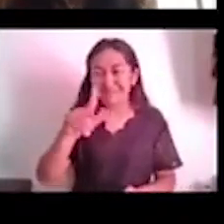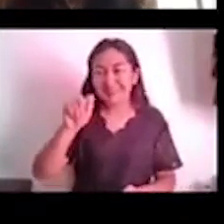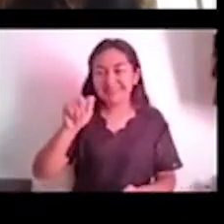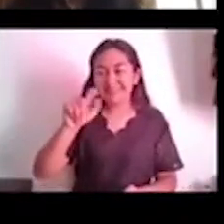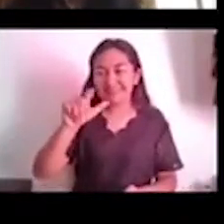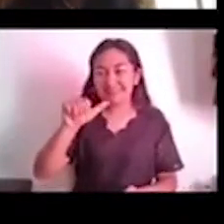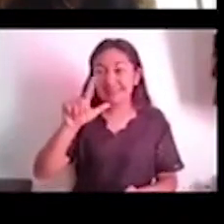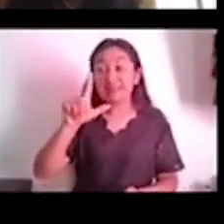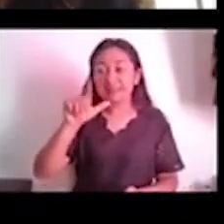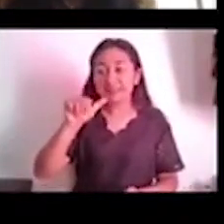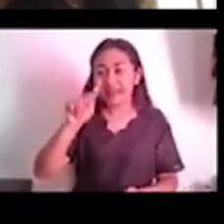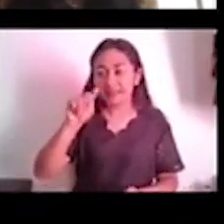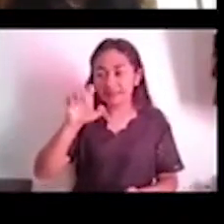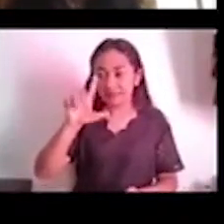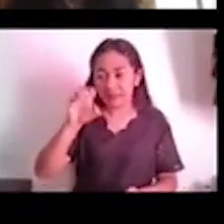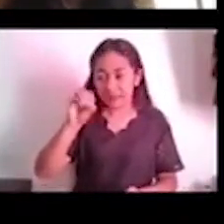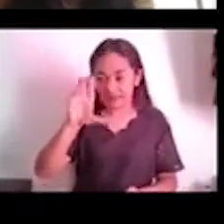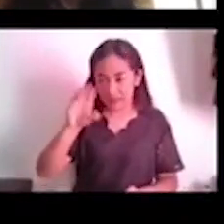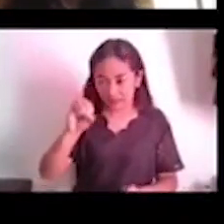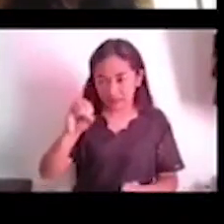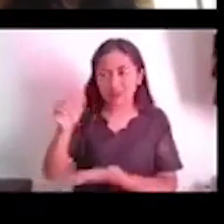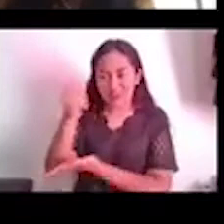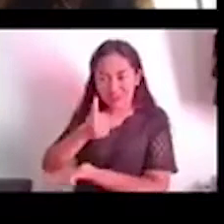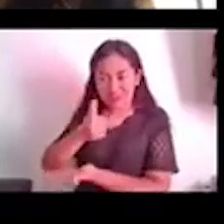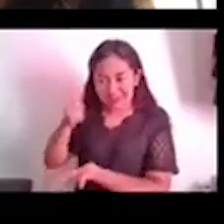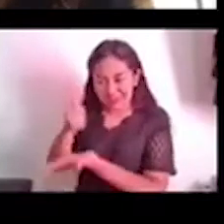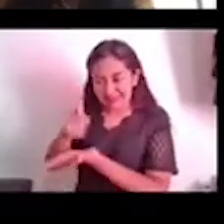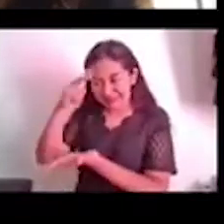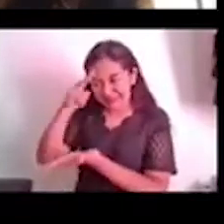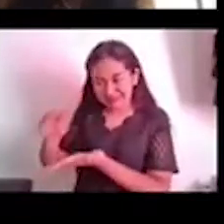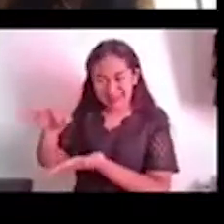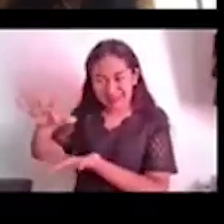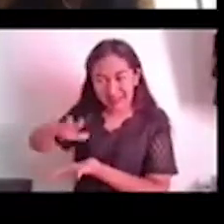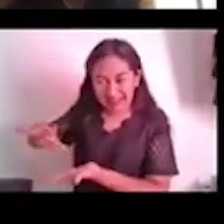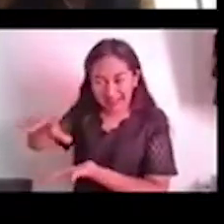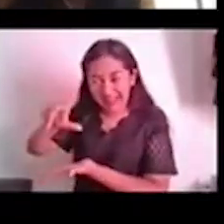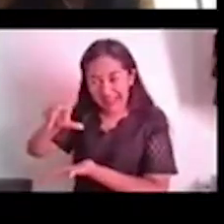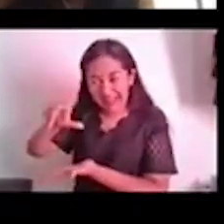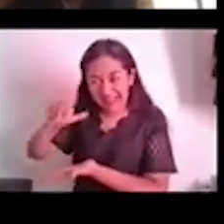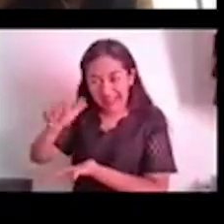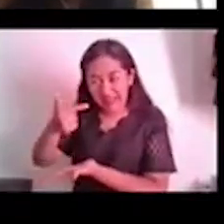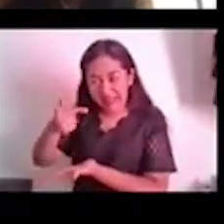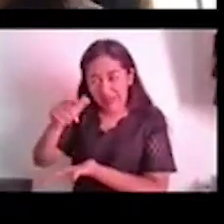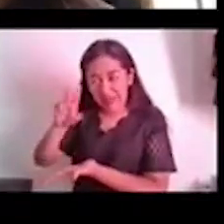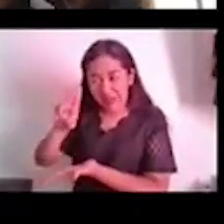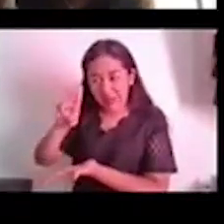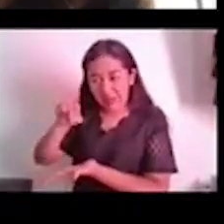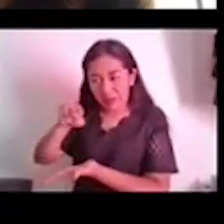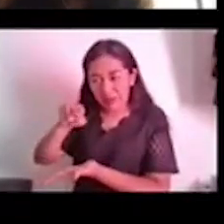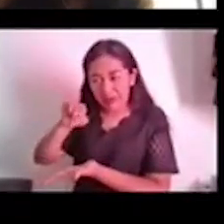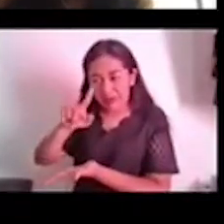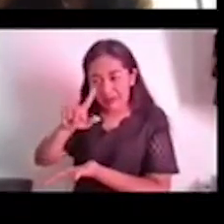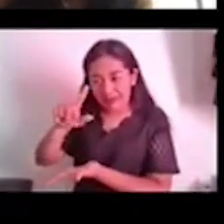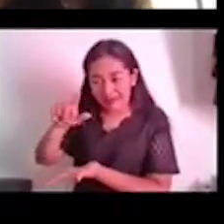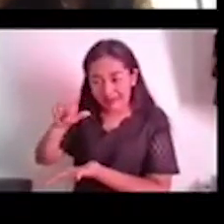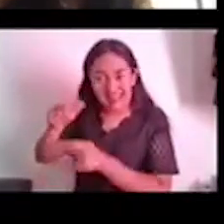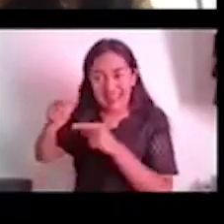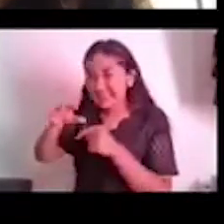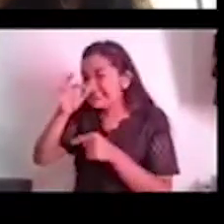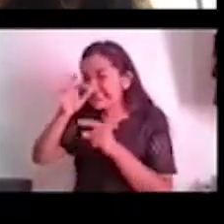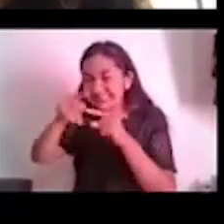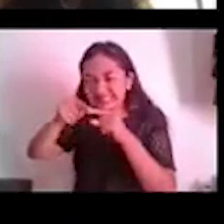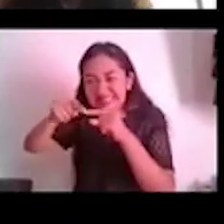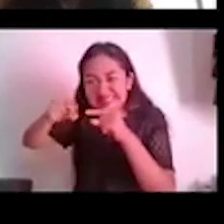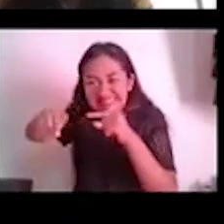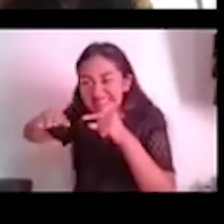de en el centro de la Ciudad de México, era muy fácil, solo los dividía una rama del lago a las